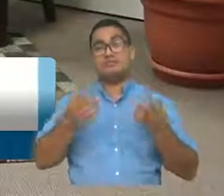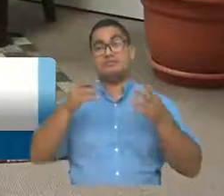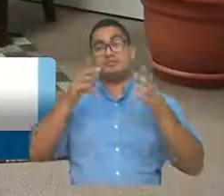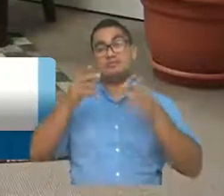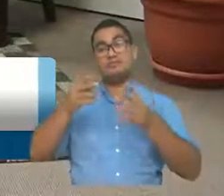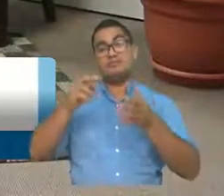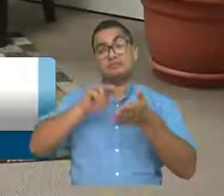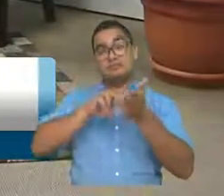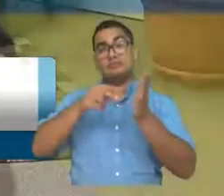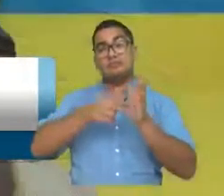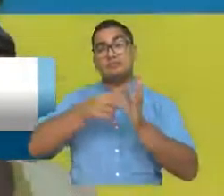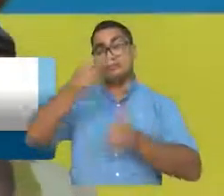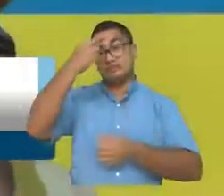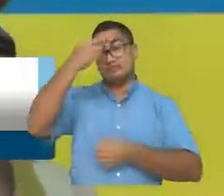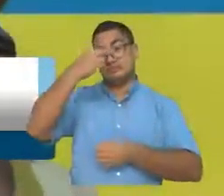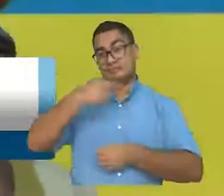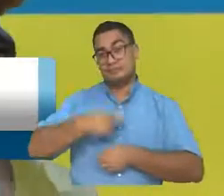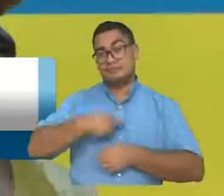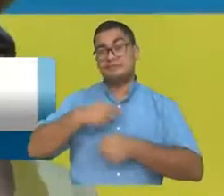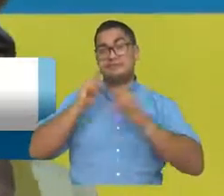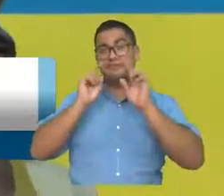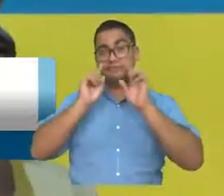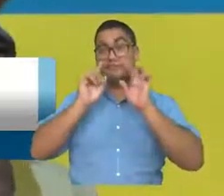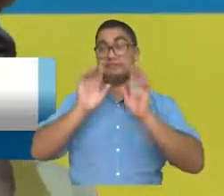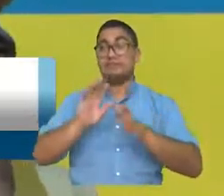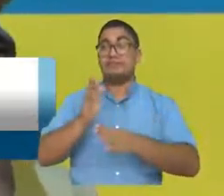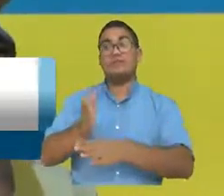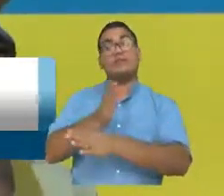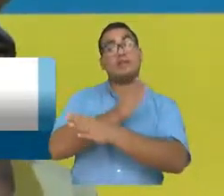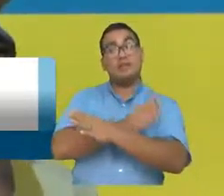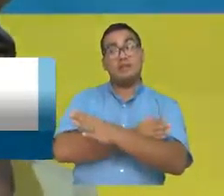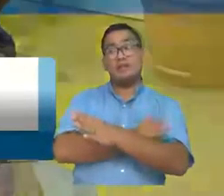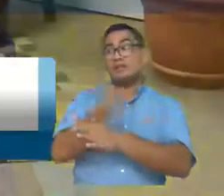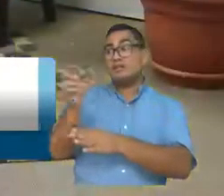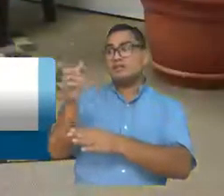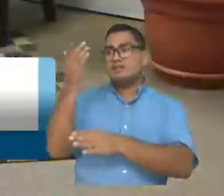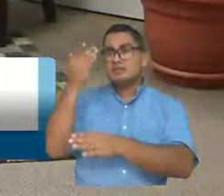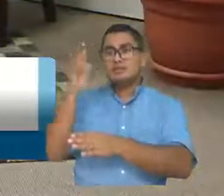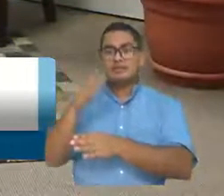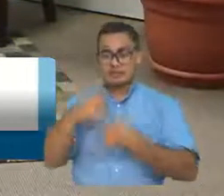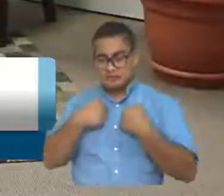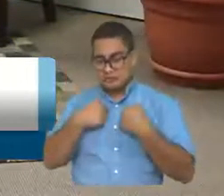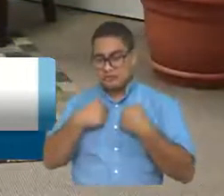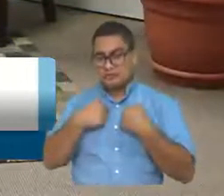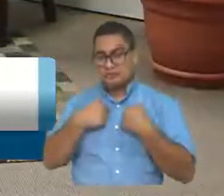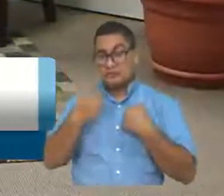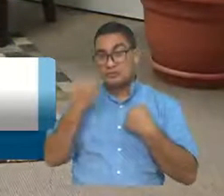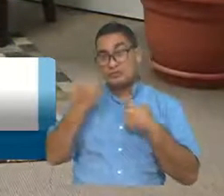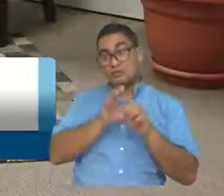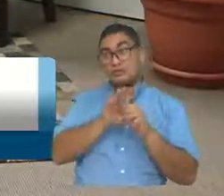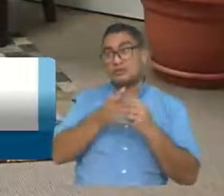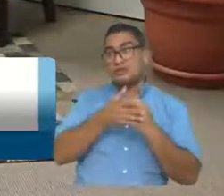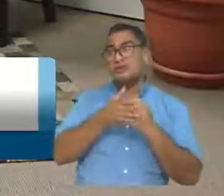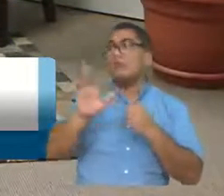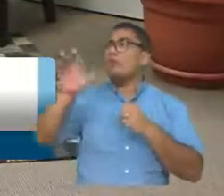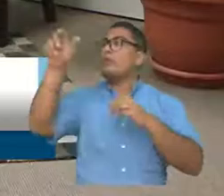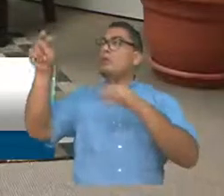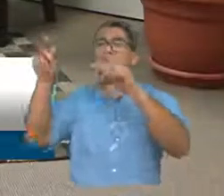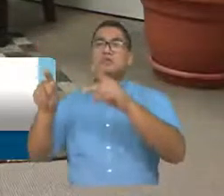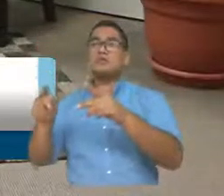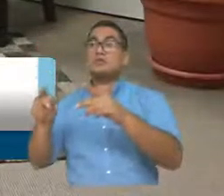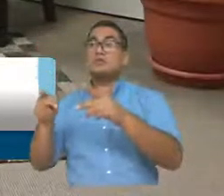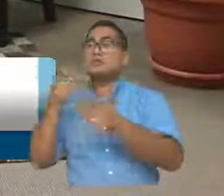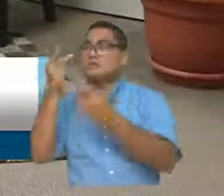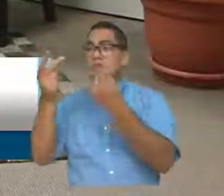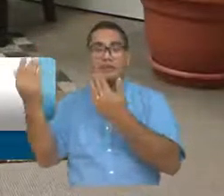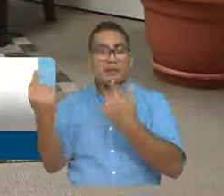que no hay que andar saludando de manos, ni de besos, ni de abrazos. Y muchas veces nos emocionamos y ahí viene el